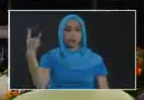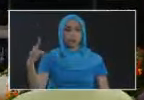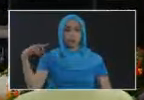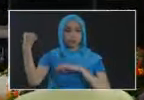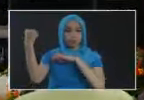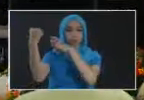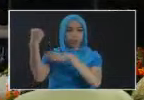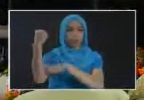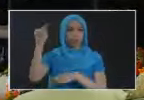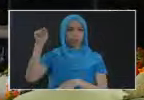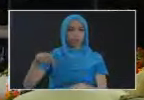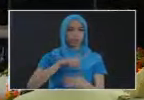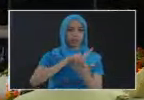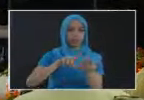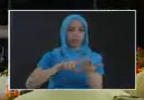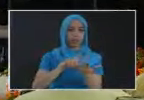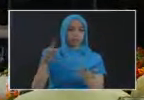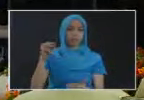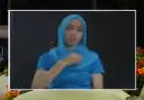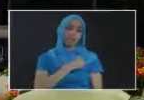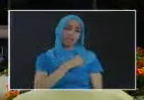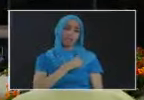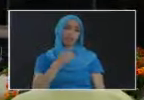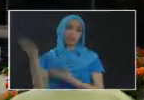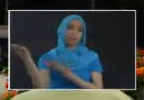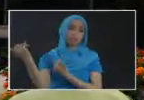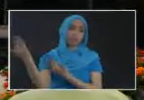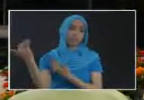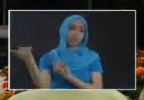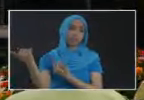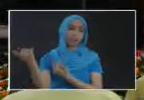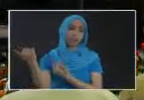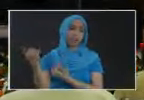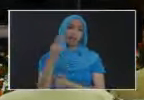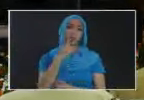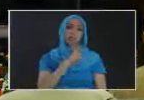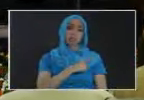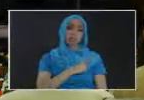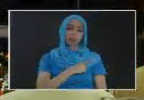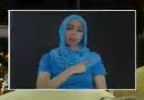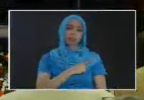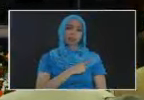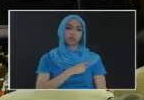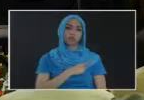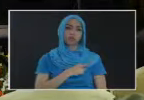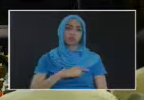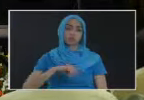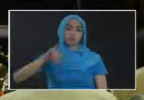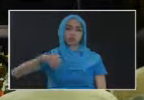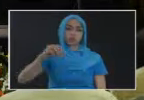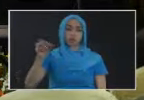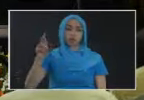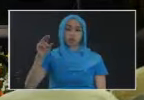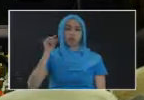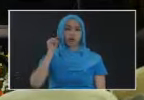lugar y queremos llamar a los hermanos Jorge Navarro, Sandy Grijalva,